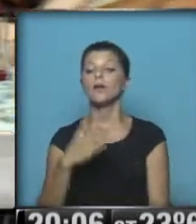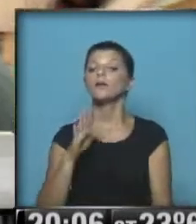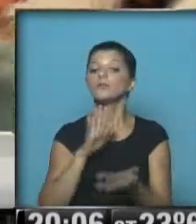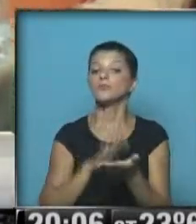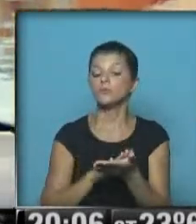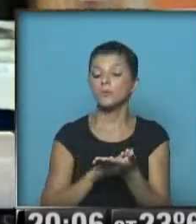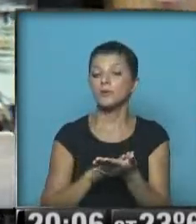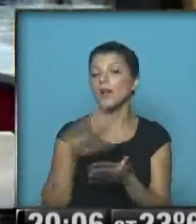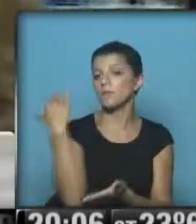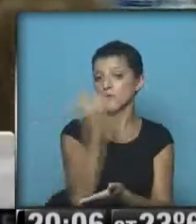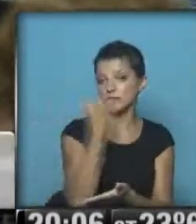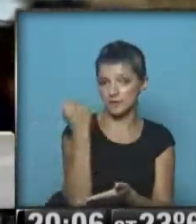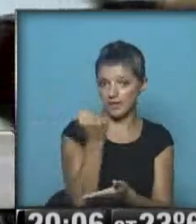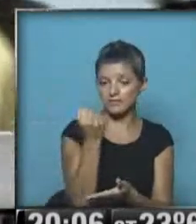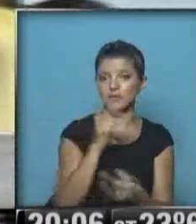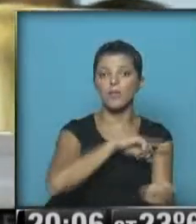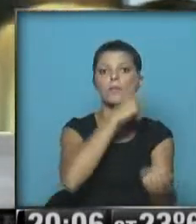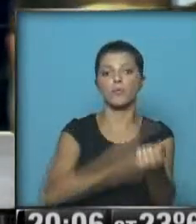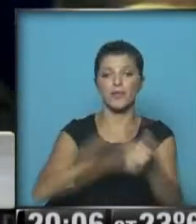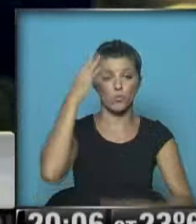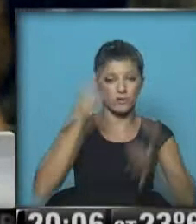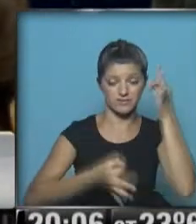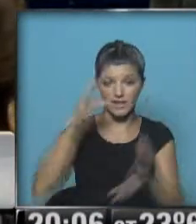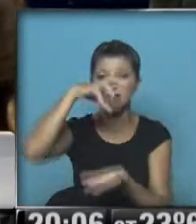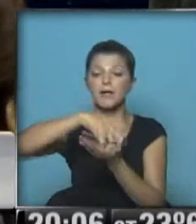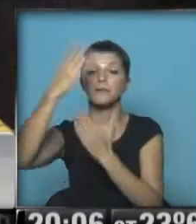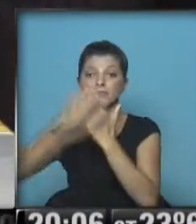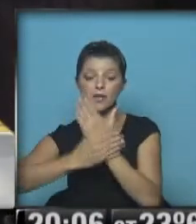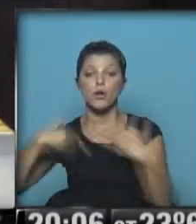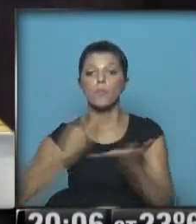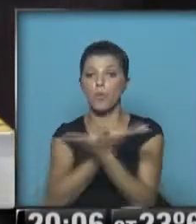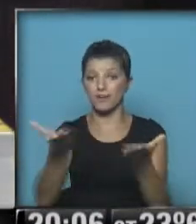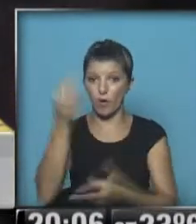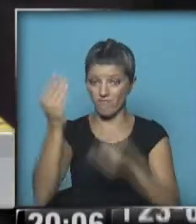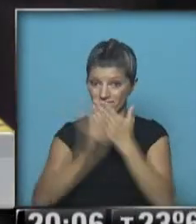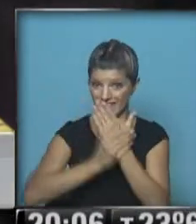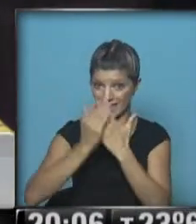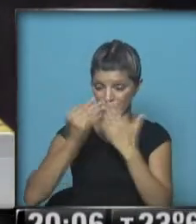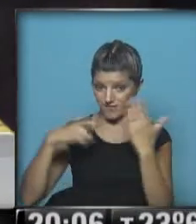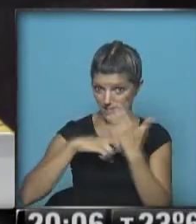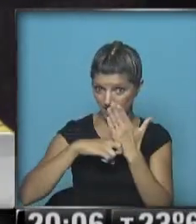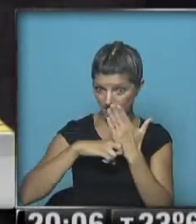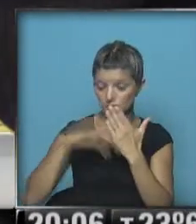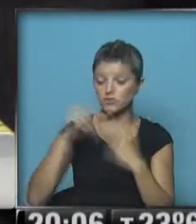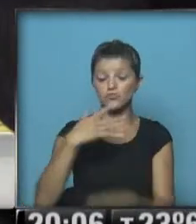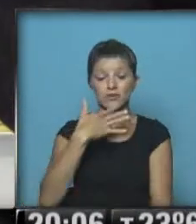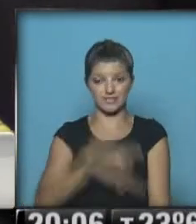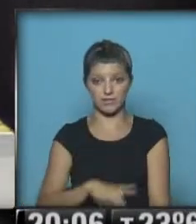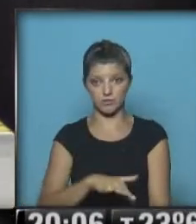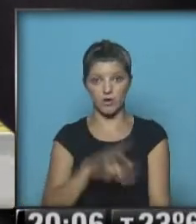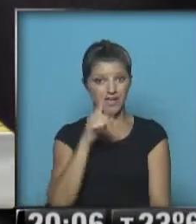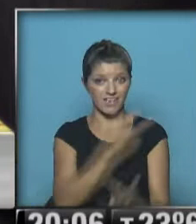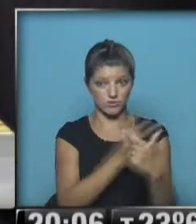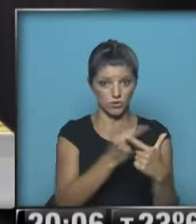necesidades de la independencia del poder judicial y ministerio público fiscal entiendo que nada contribuye